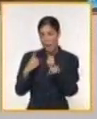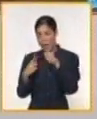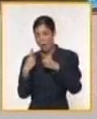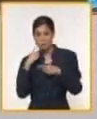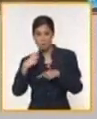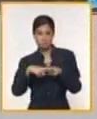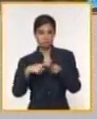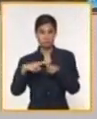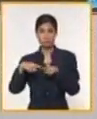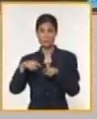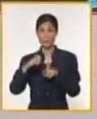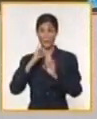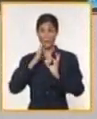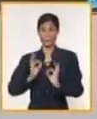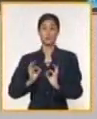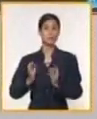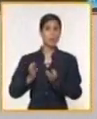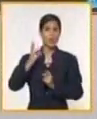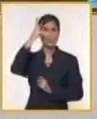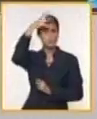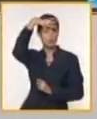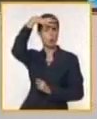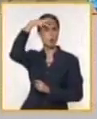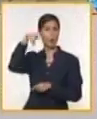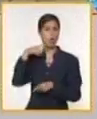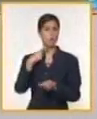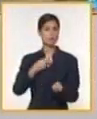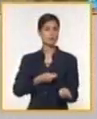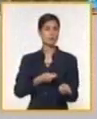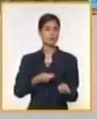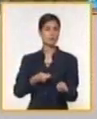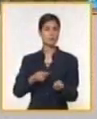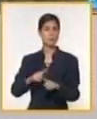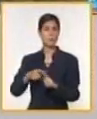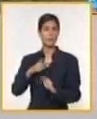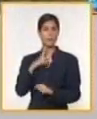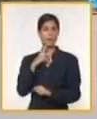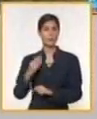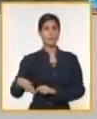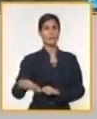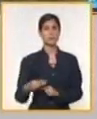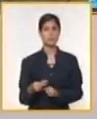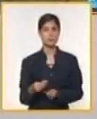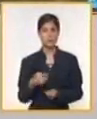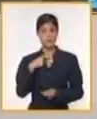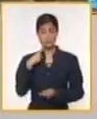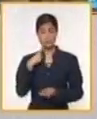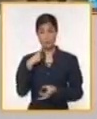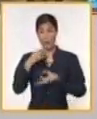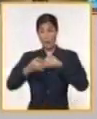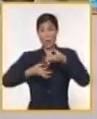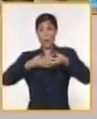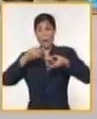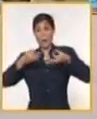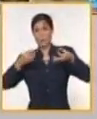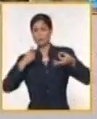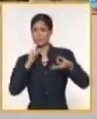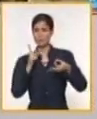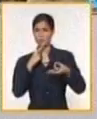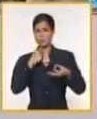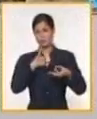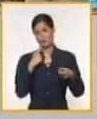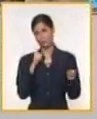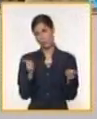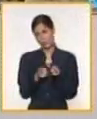Trump ha estado jugando con todos los conflictos, y no voy a entrar en el tema exactamente de cómo es,